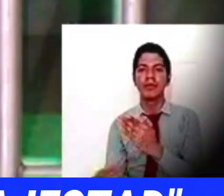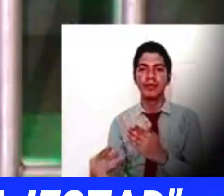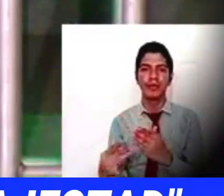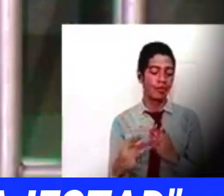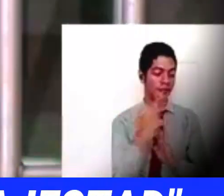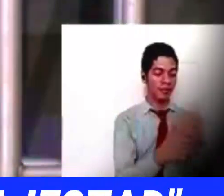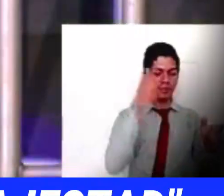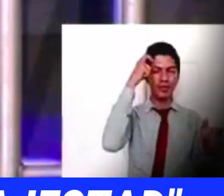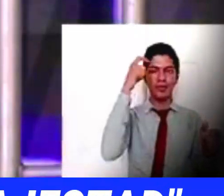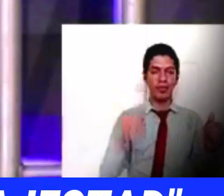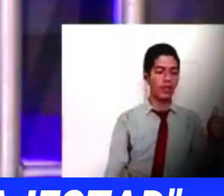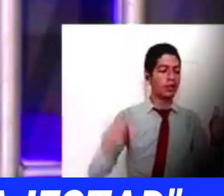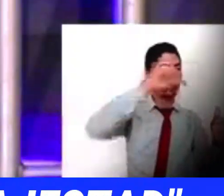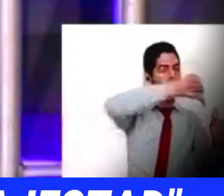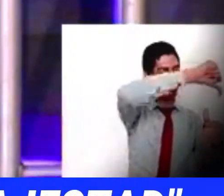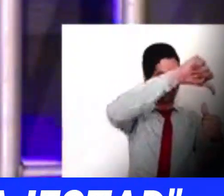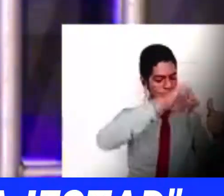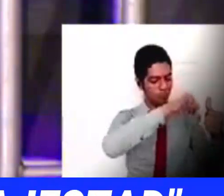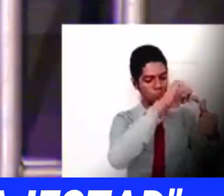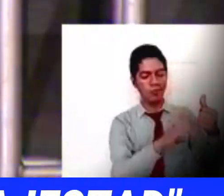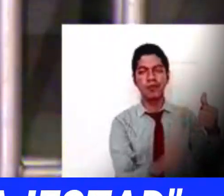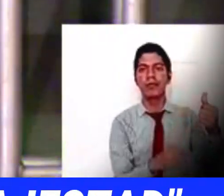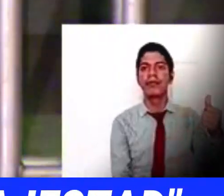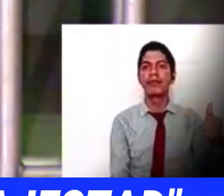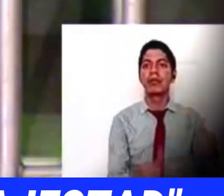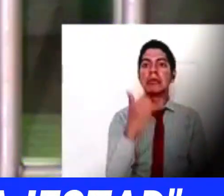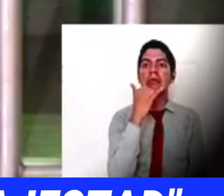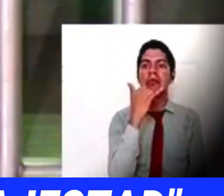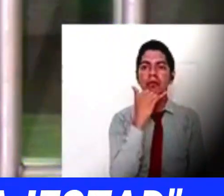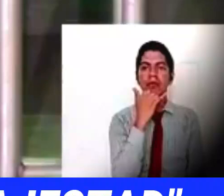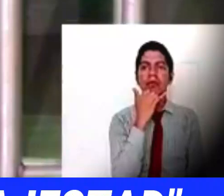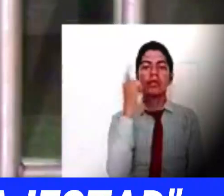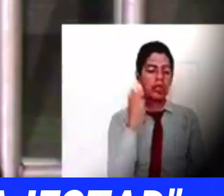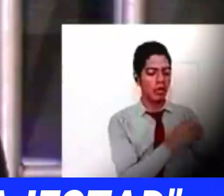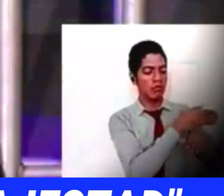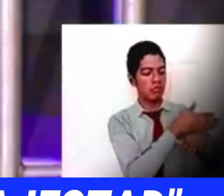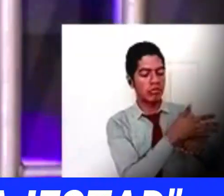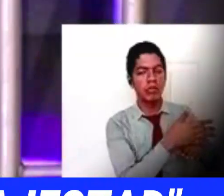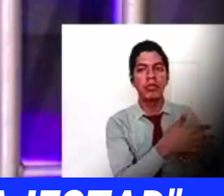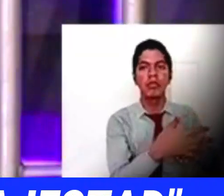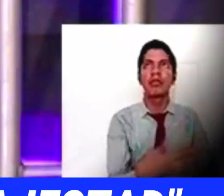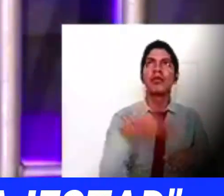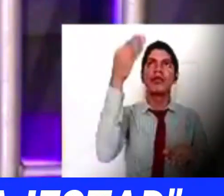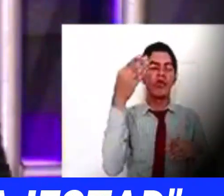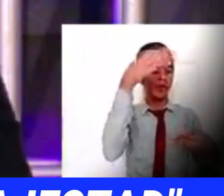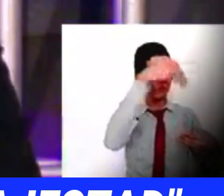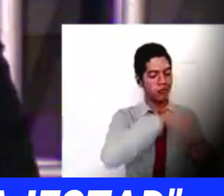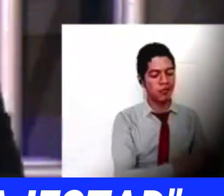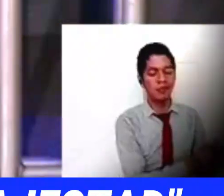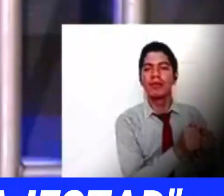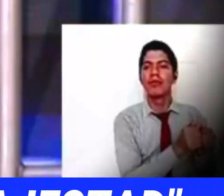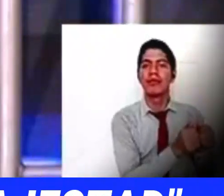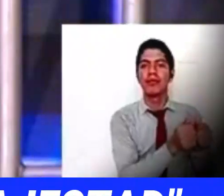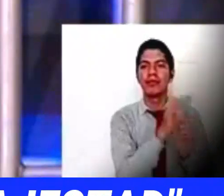que desde ese día el Espíritu de Dios estaba con David. Que se iba a imaginar que Dios lo iba a coronar. Y Dios lo